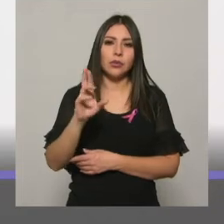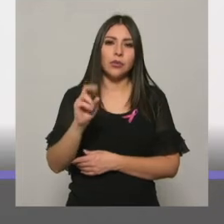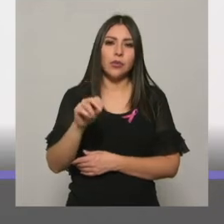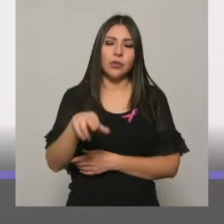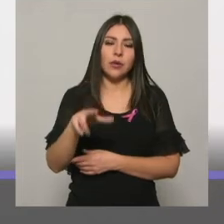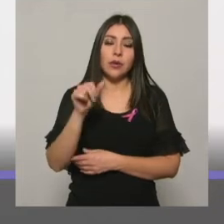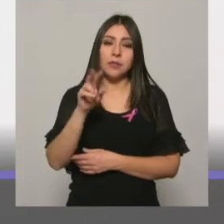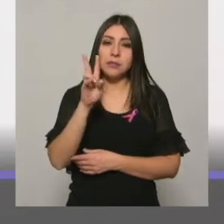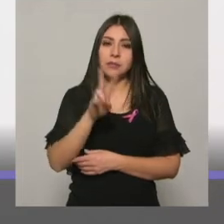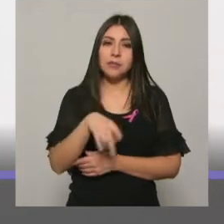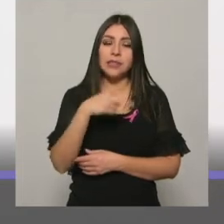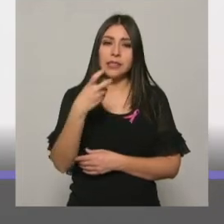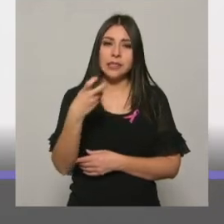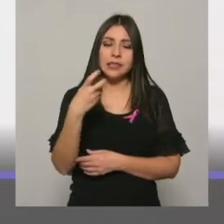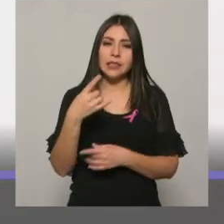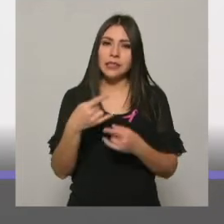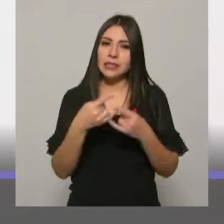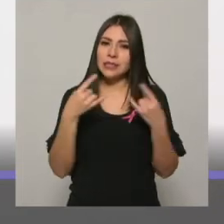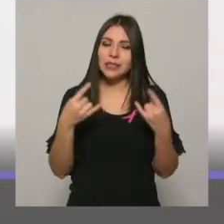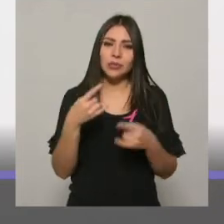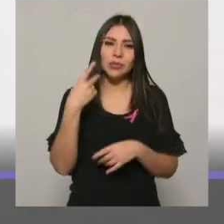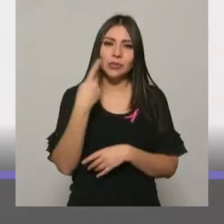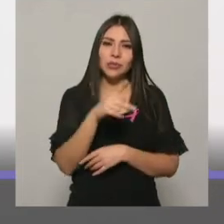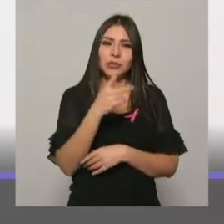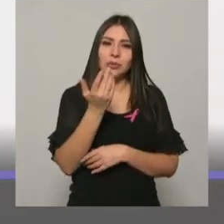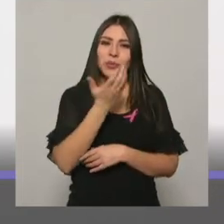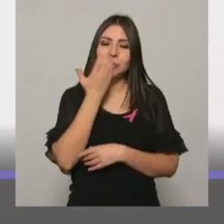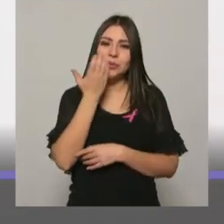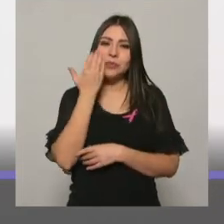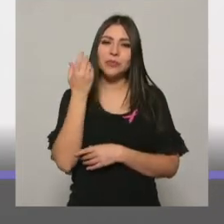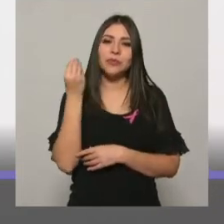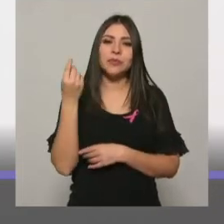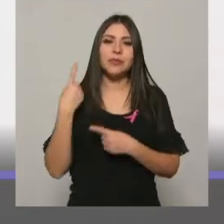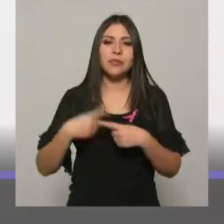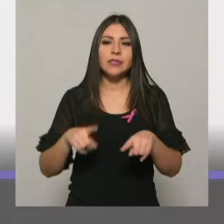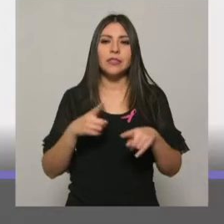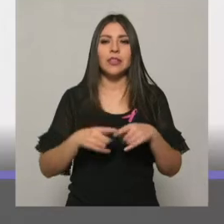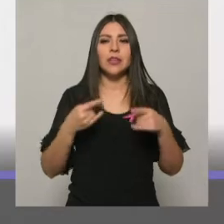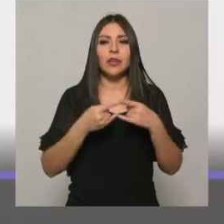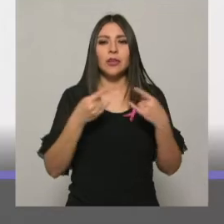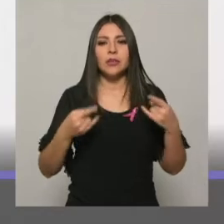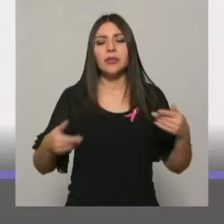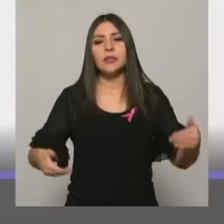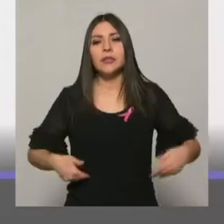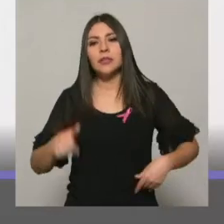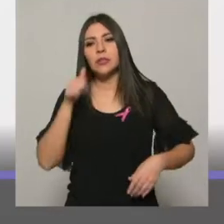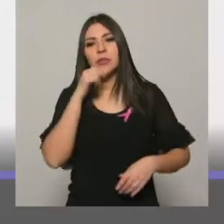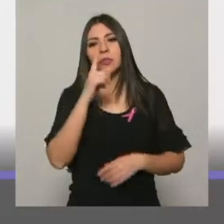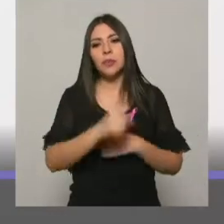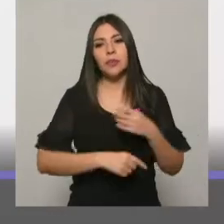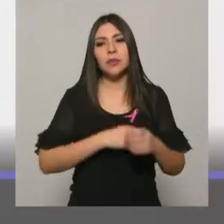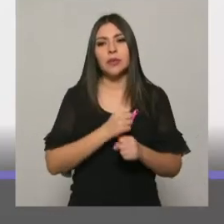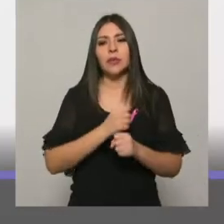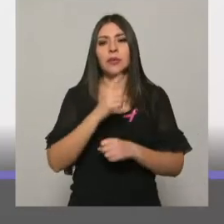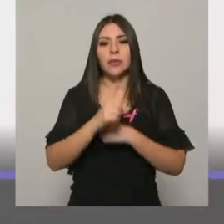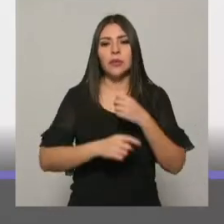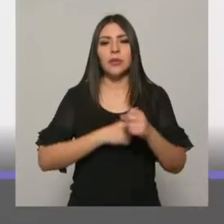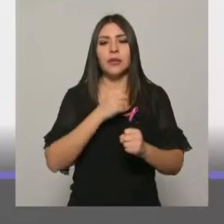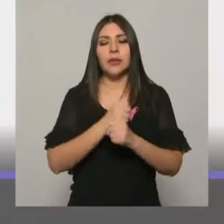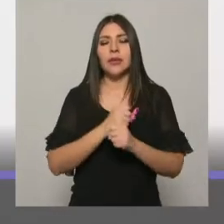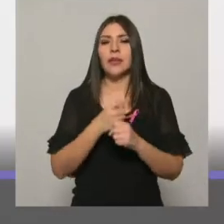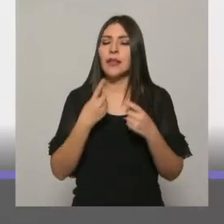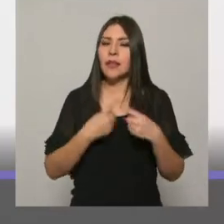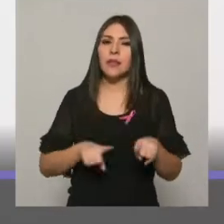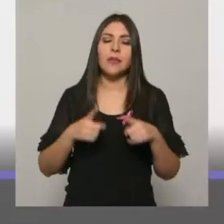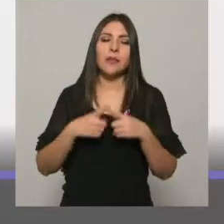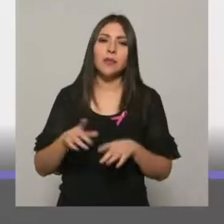que además pues gente joven se incorpora en el reparto en general cada año y que se reinventa